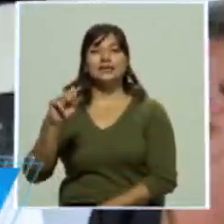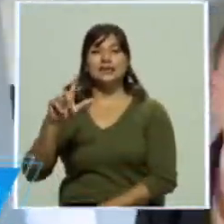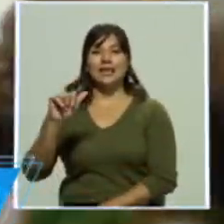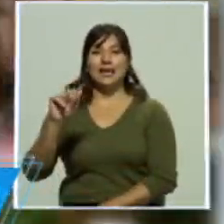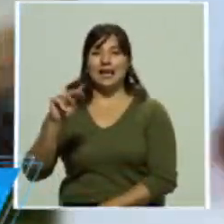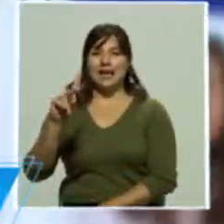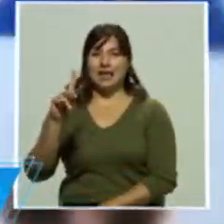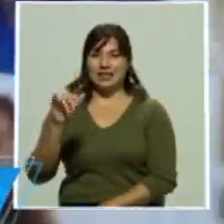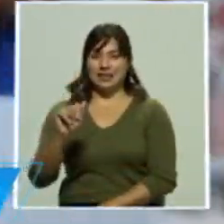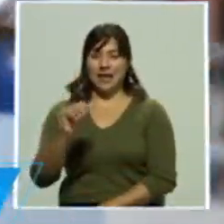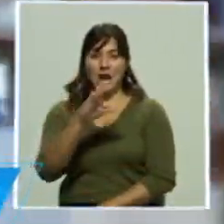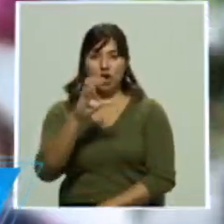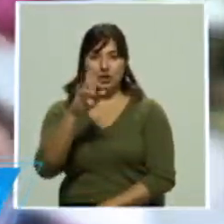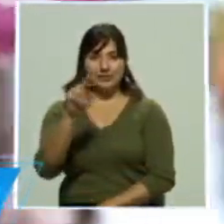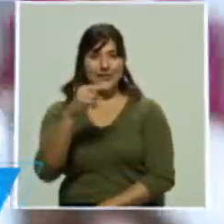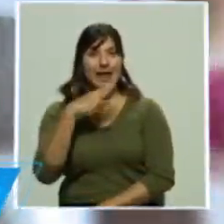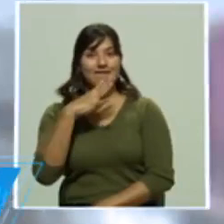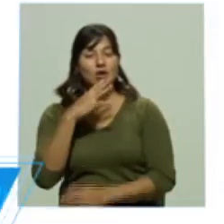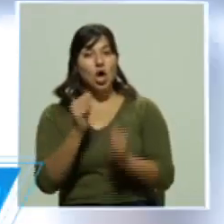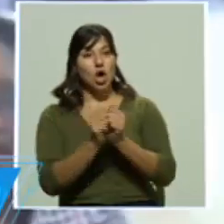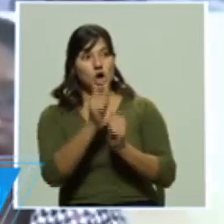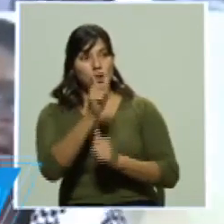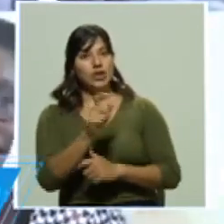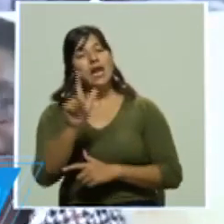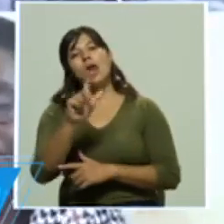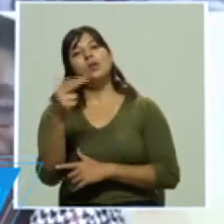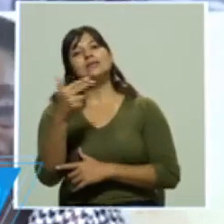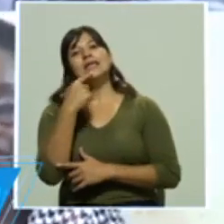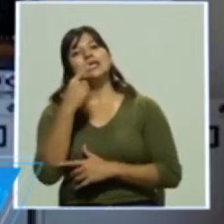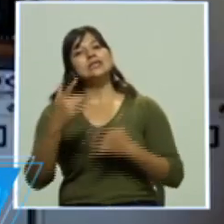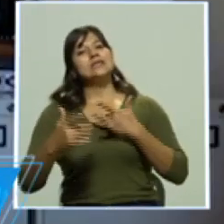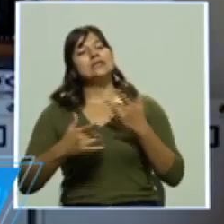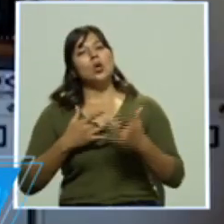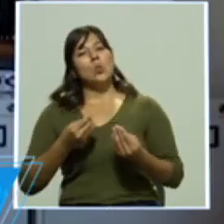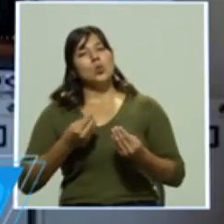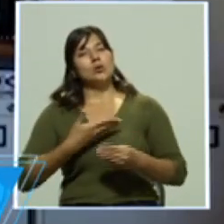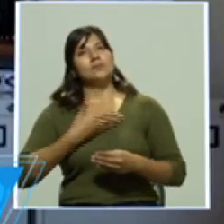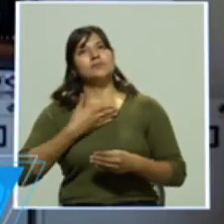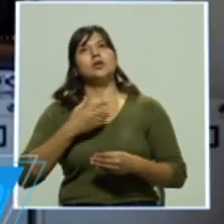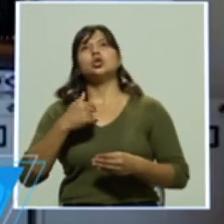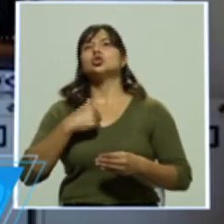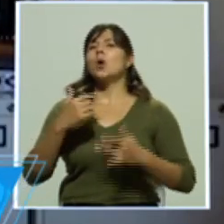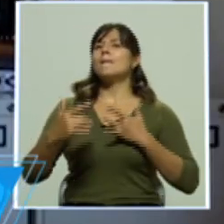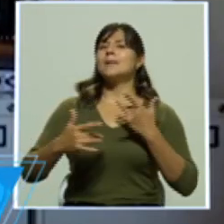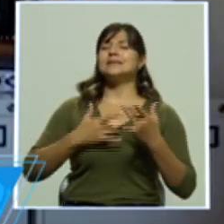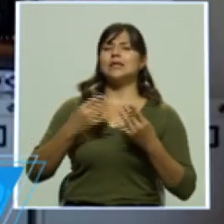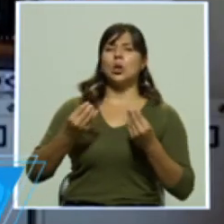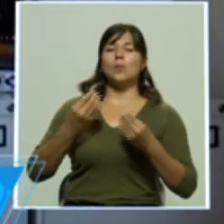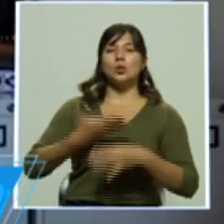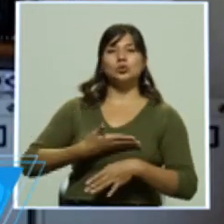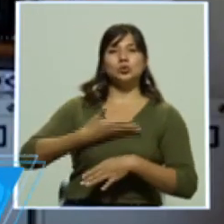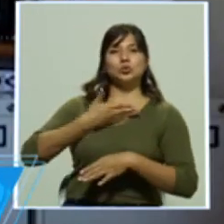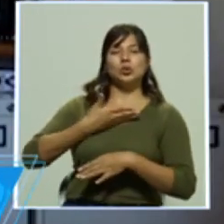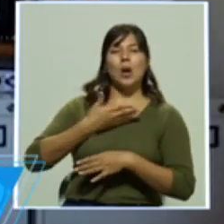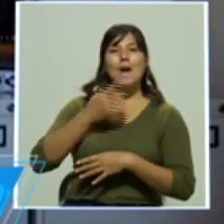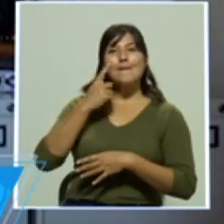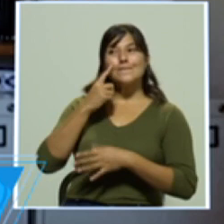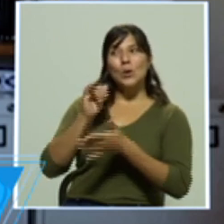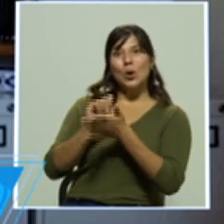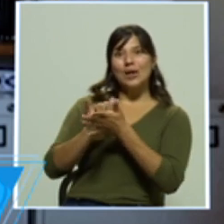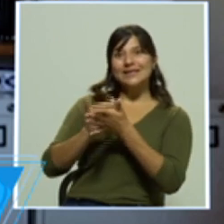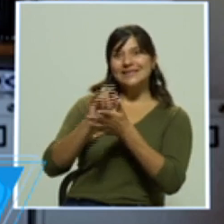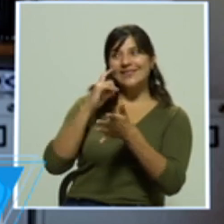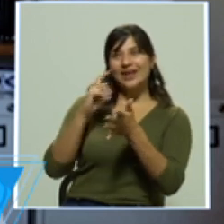Noticias conversó con la exmandataria, quien dijo sentirse muy honrada. Me siento muy honrada por este gesto